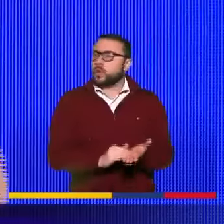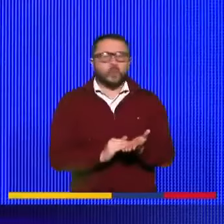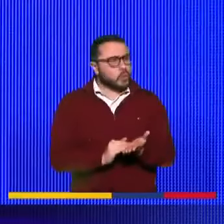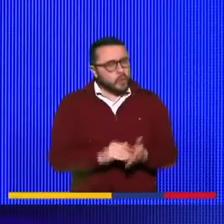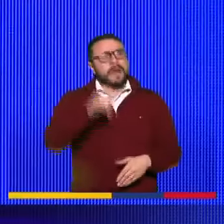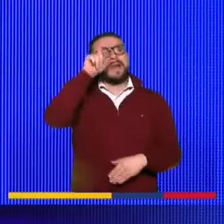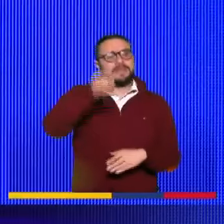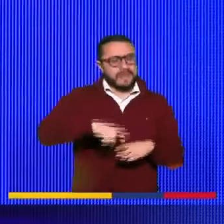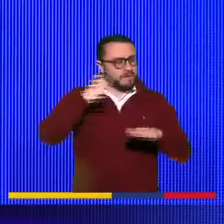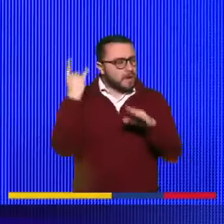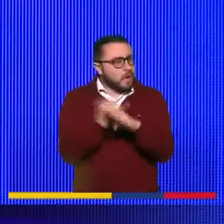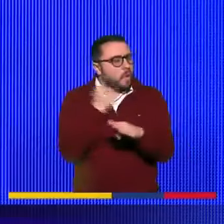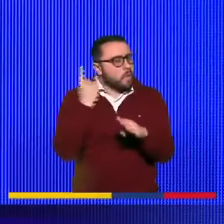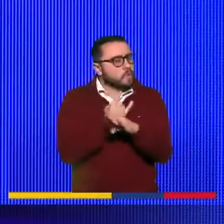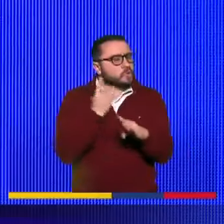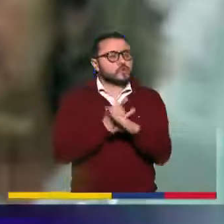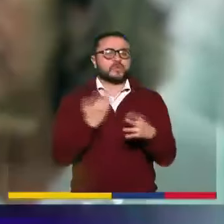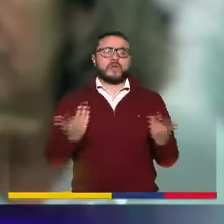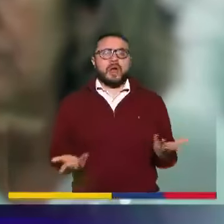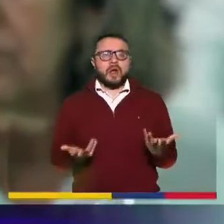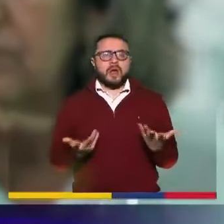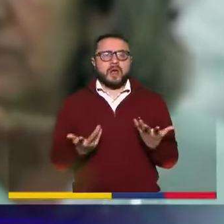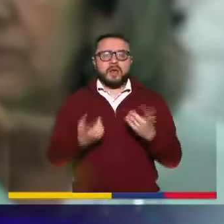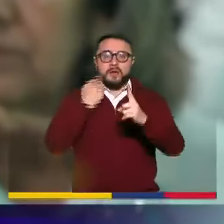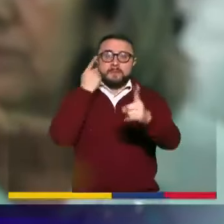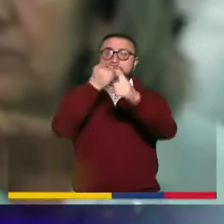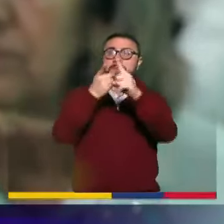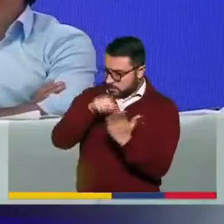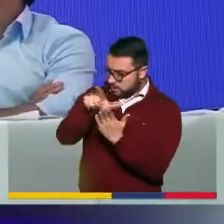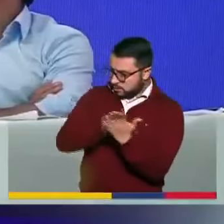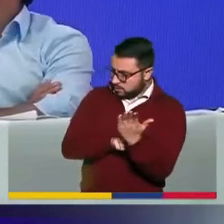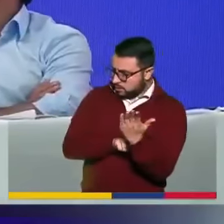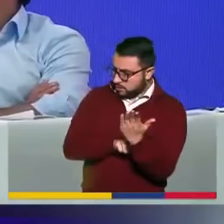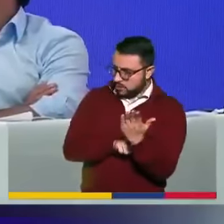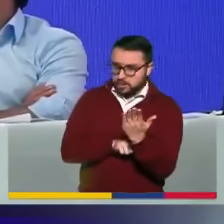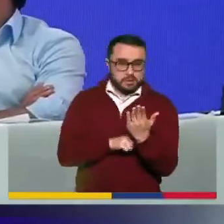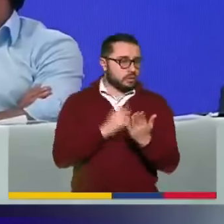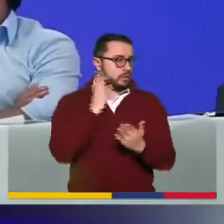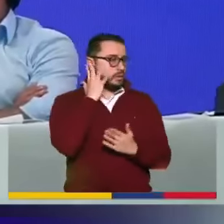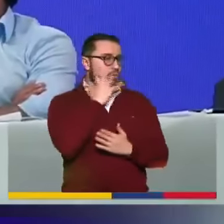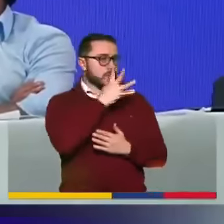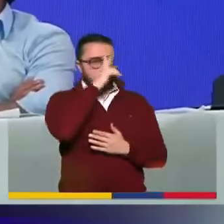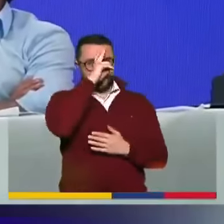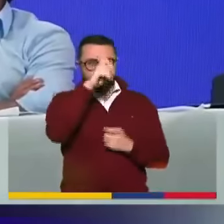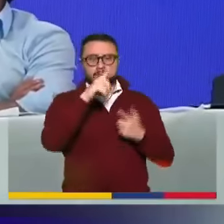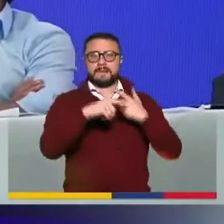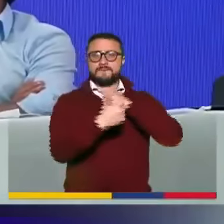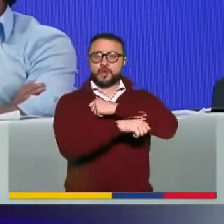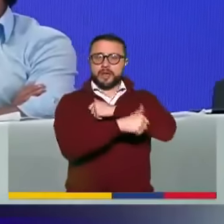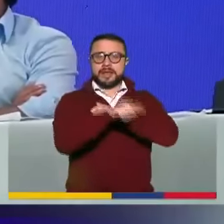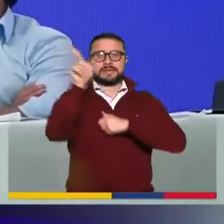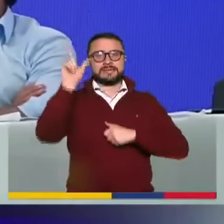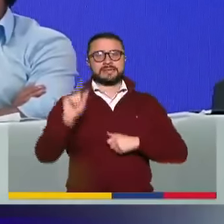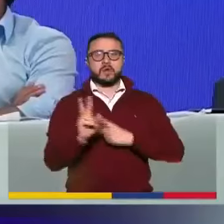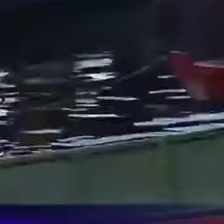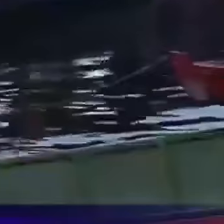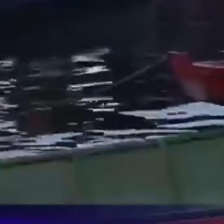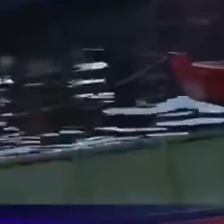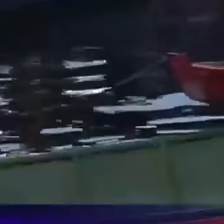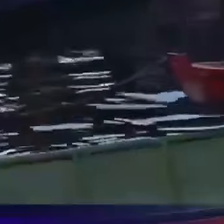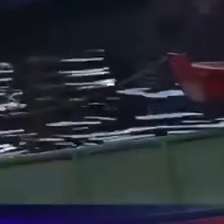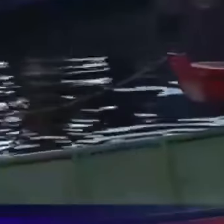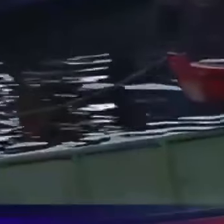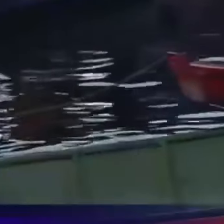usados precisamente, entre otras, para aumentar la inversión pública. El jefe de Estado también expresó preocupación por las inequidades